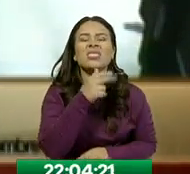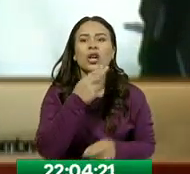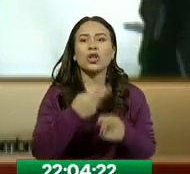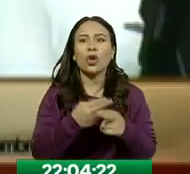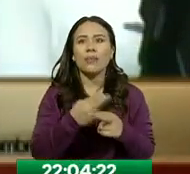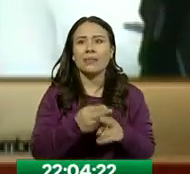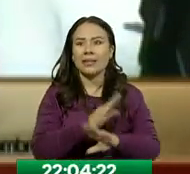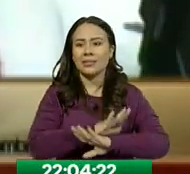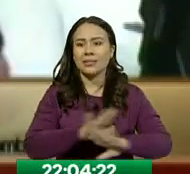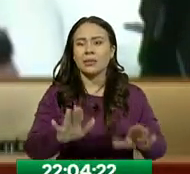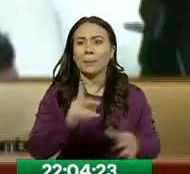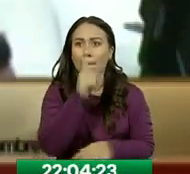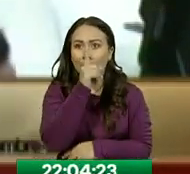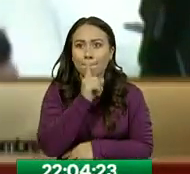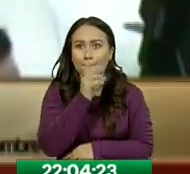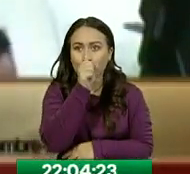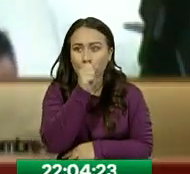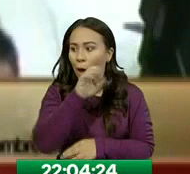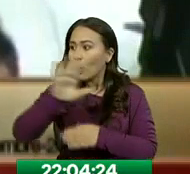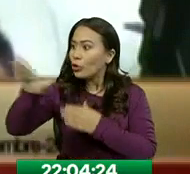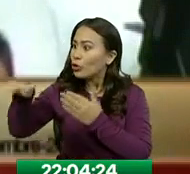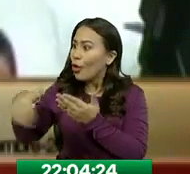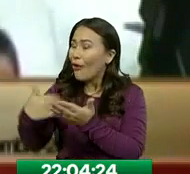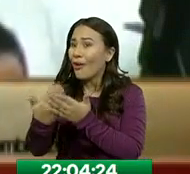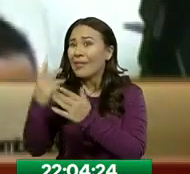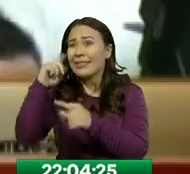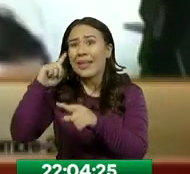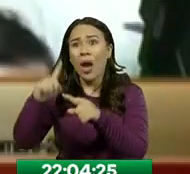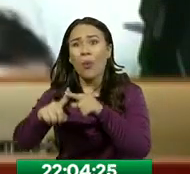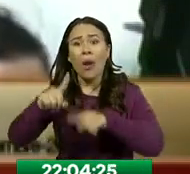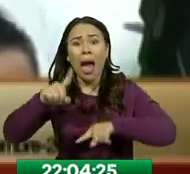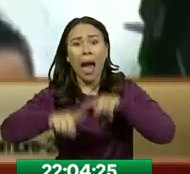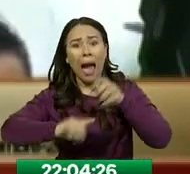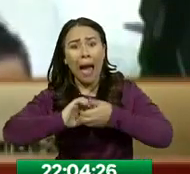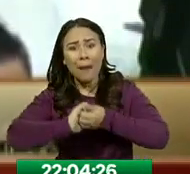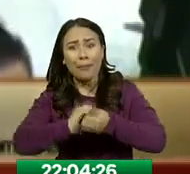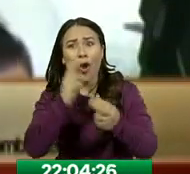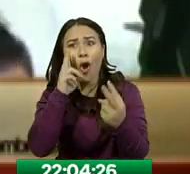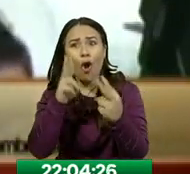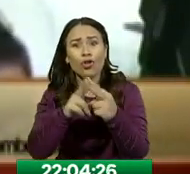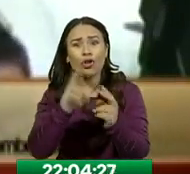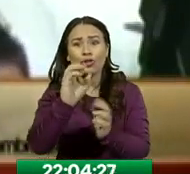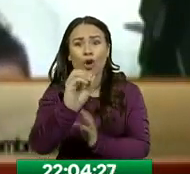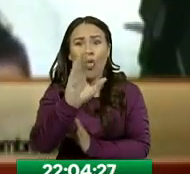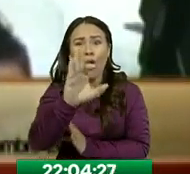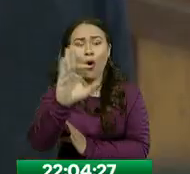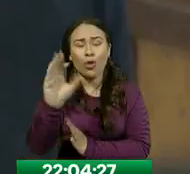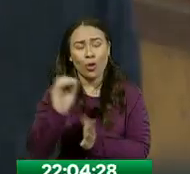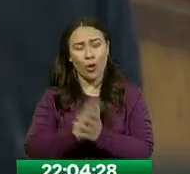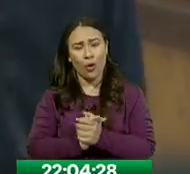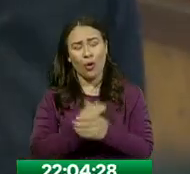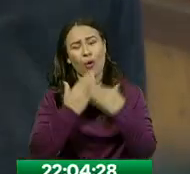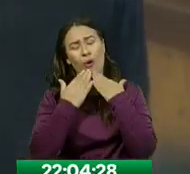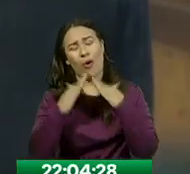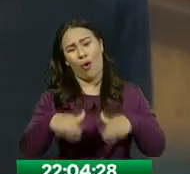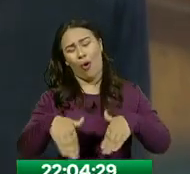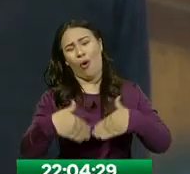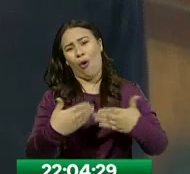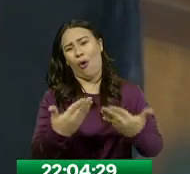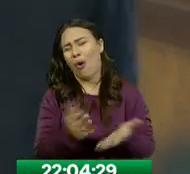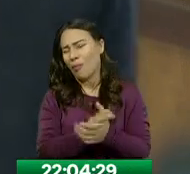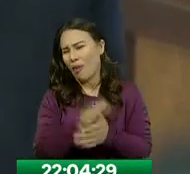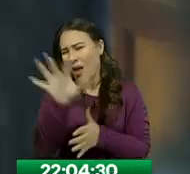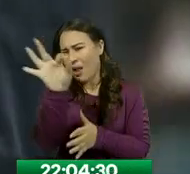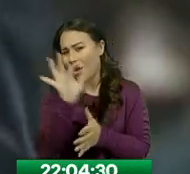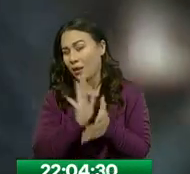se pronunciaban. Y ahora todos resulta que son amigos y conocidos de los miembros de la terna. Después de